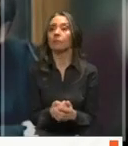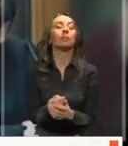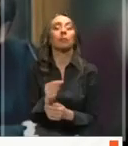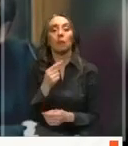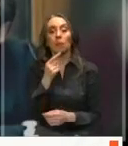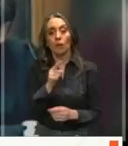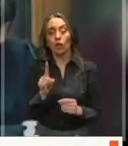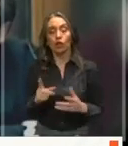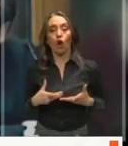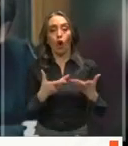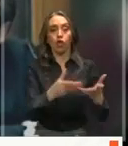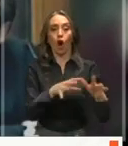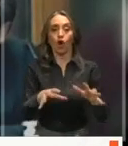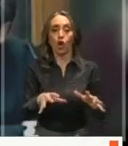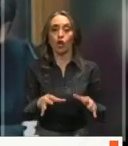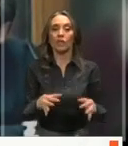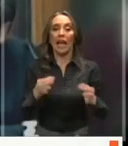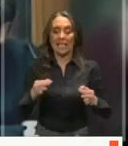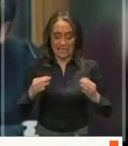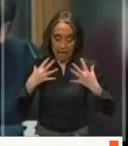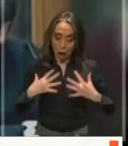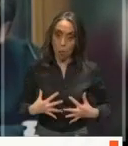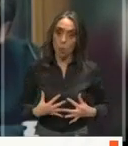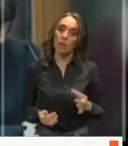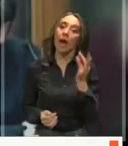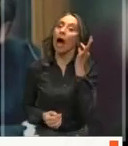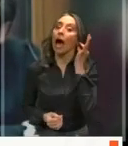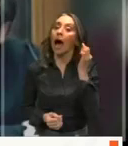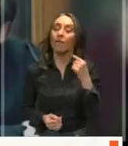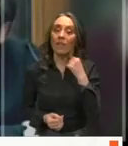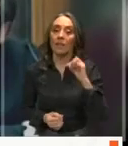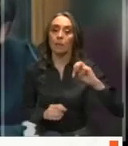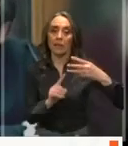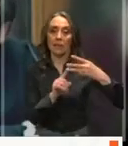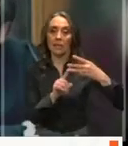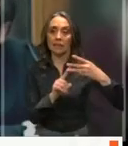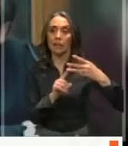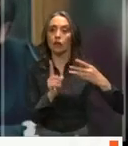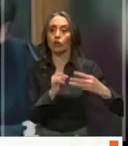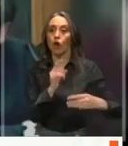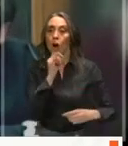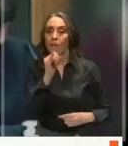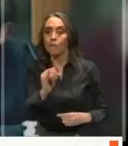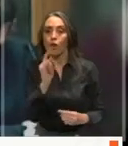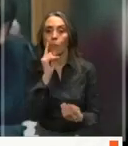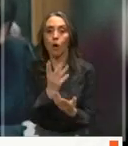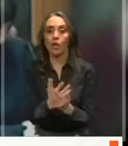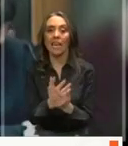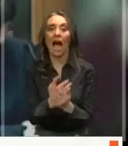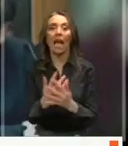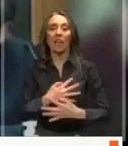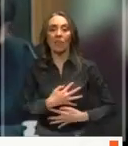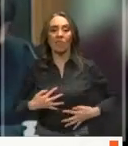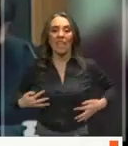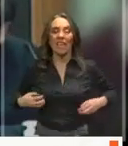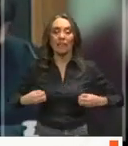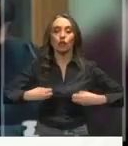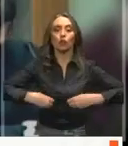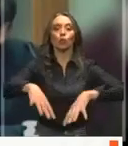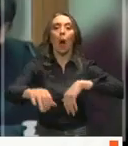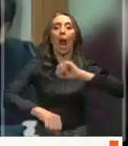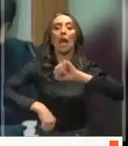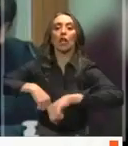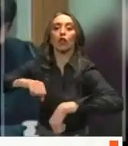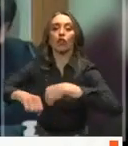de elementos de seguridad a la víctima. Tercero, no informó la existencia de un tigre suelto a la víctima y a los